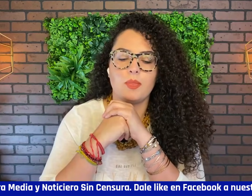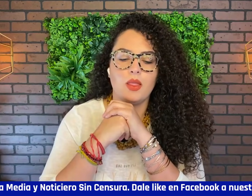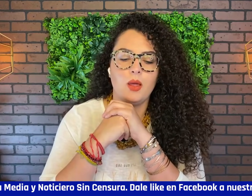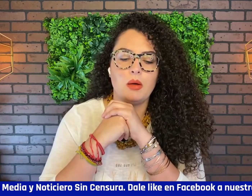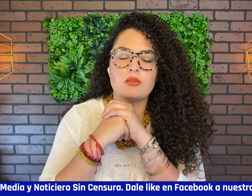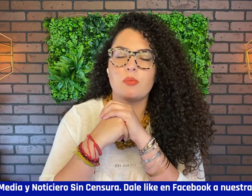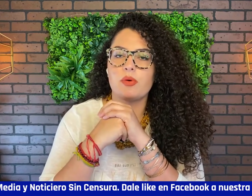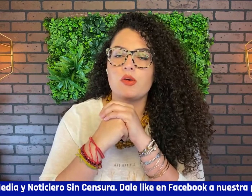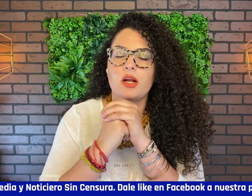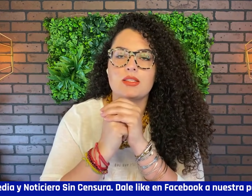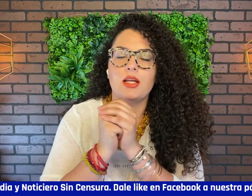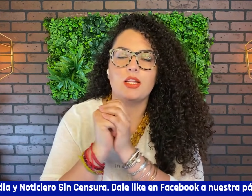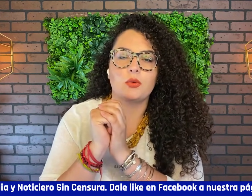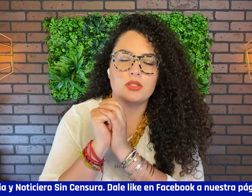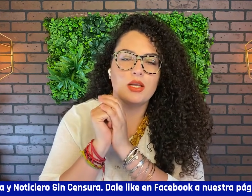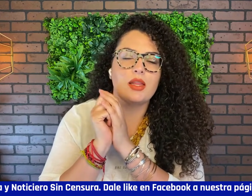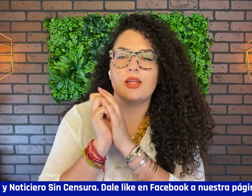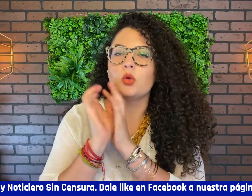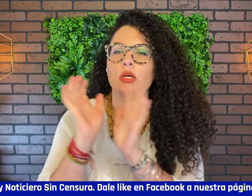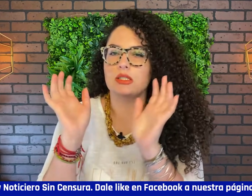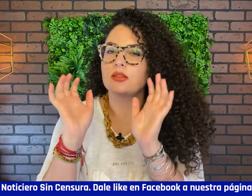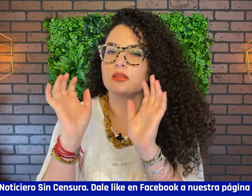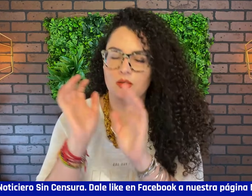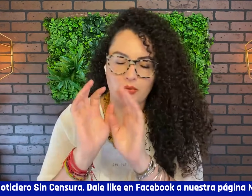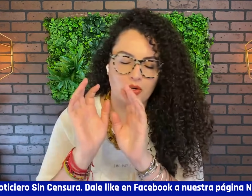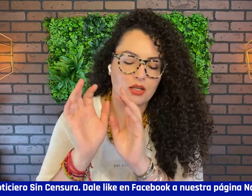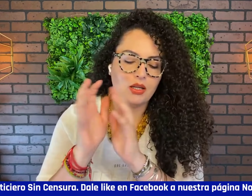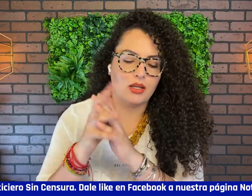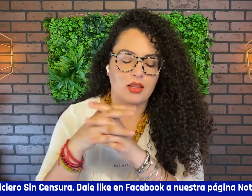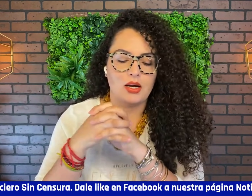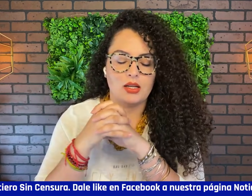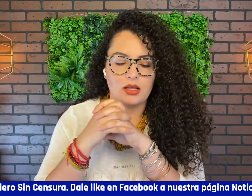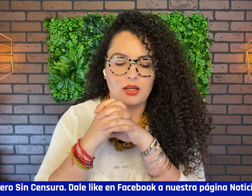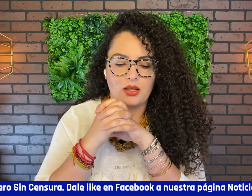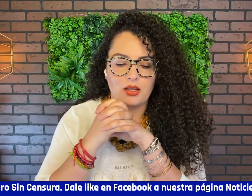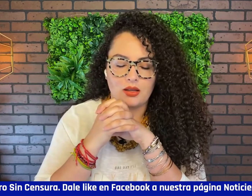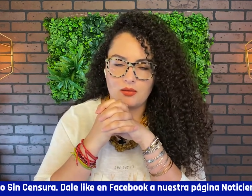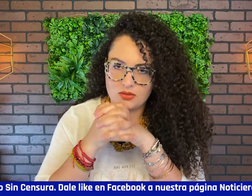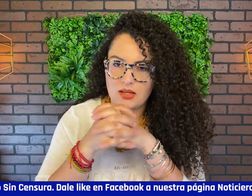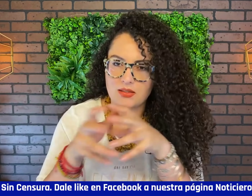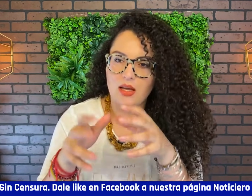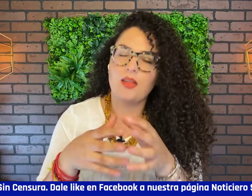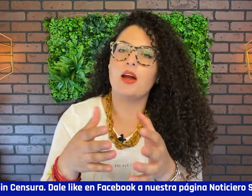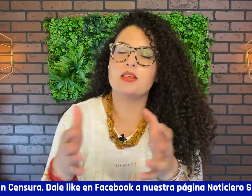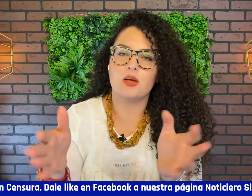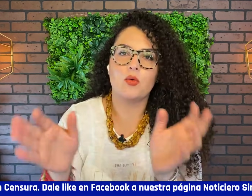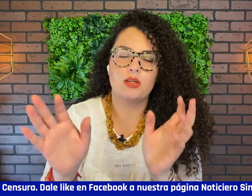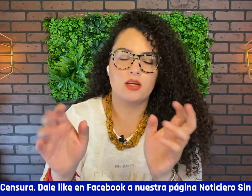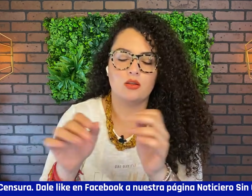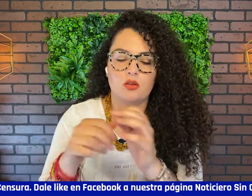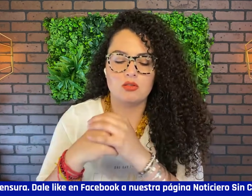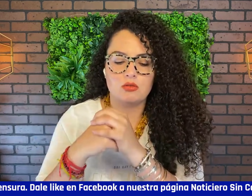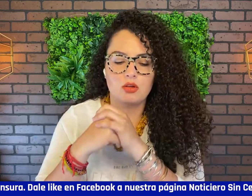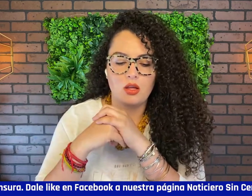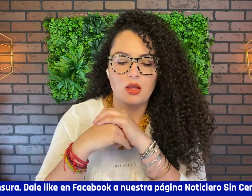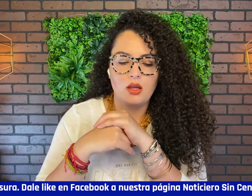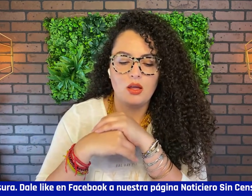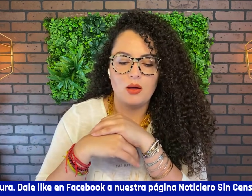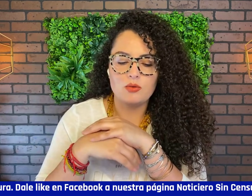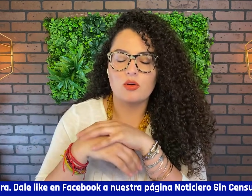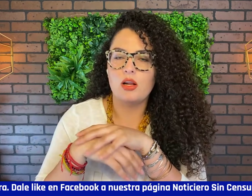Ok, vamos a poner una serie de tweets, ¿no? Porque aquí hay que darle secuencia a todo